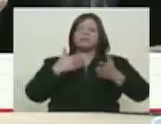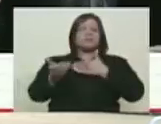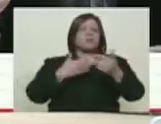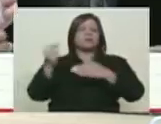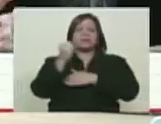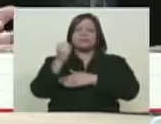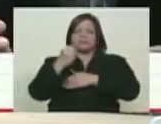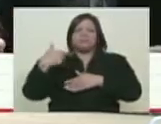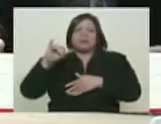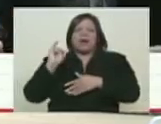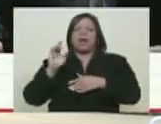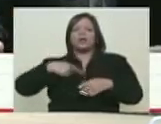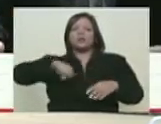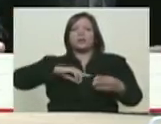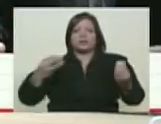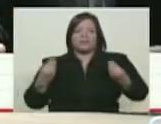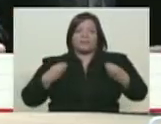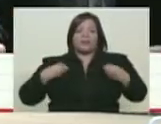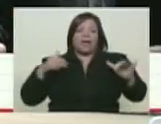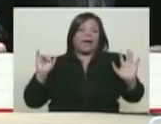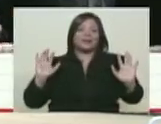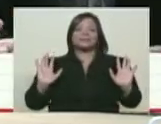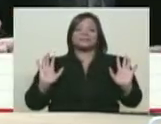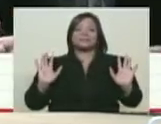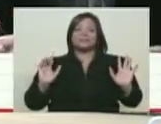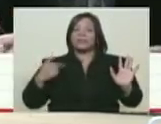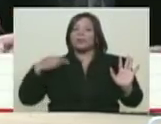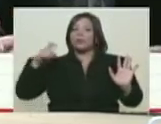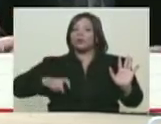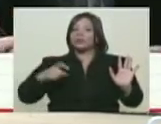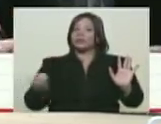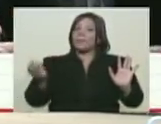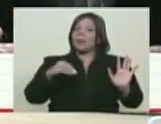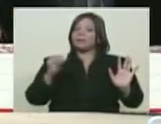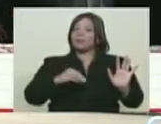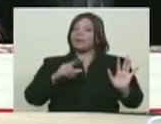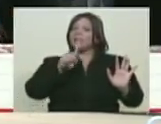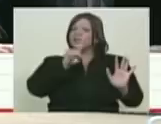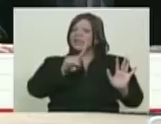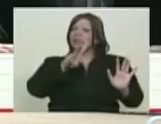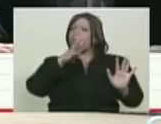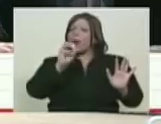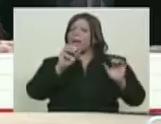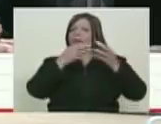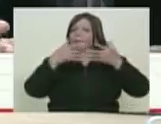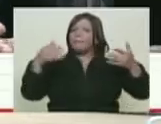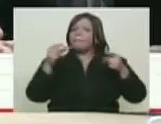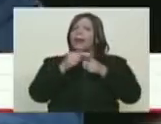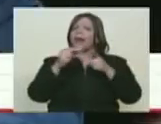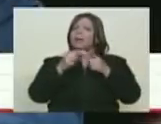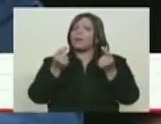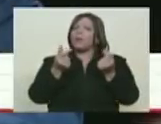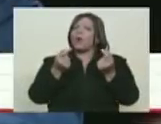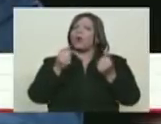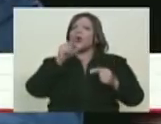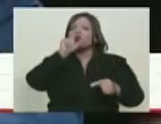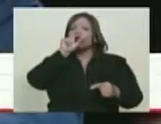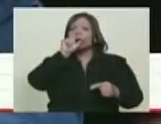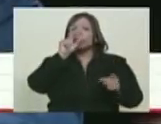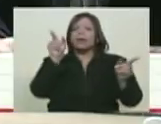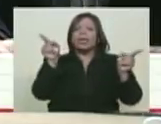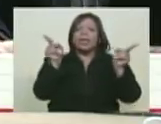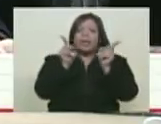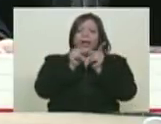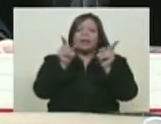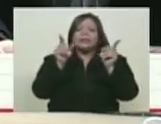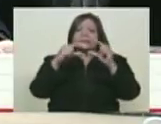que tenemos en nuestras vidas. Pero yo necesito más de los 140 caracteres. Cada vez que hago un Twitter,